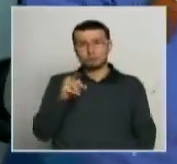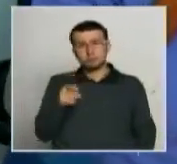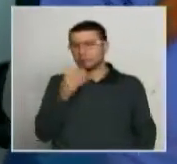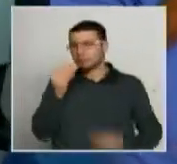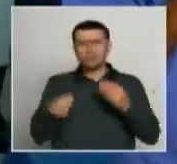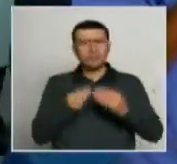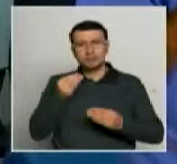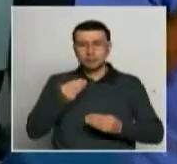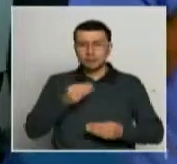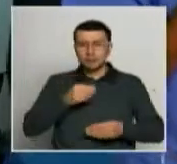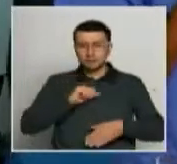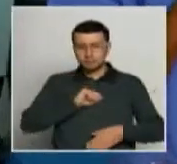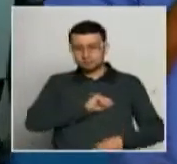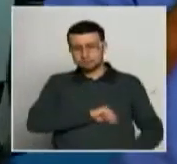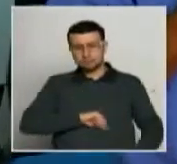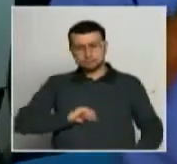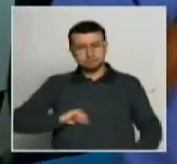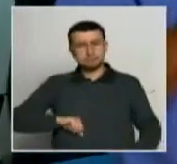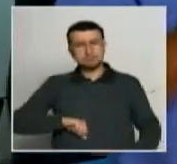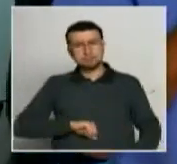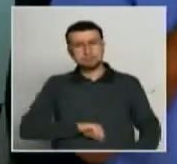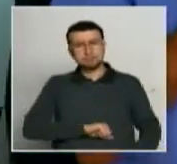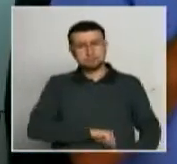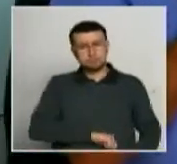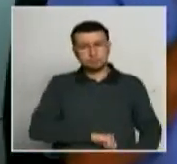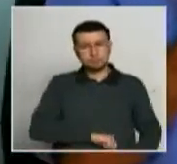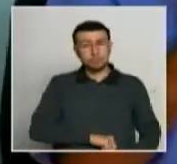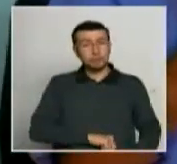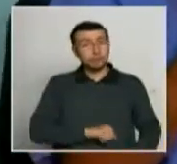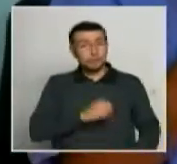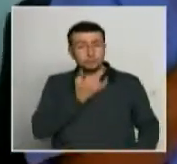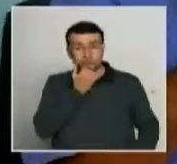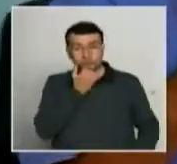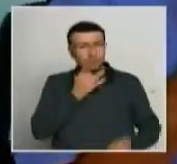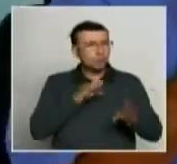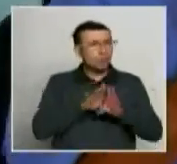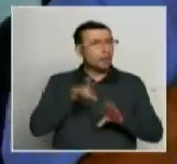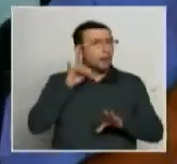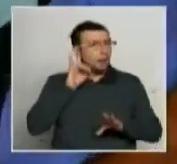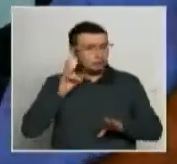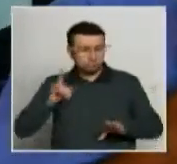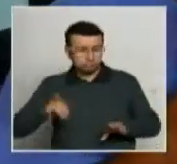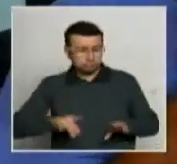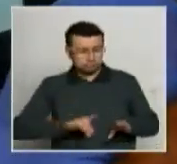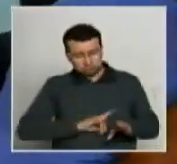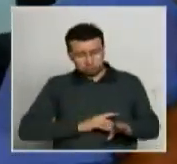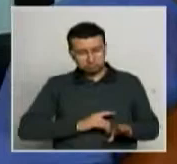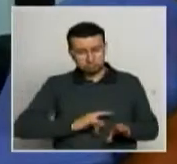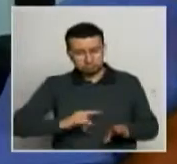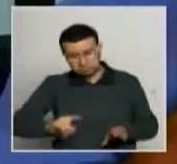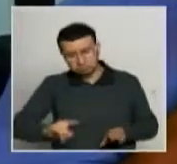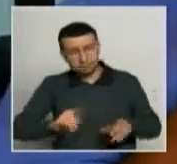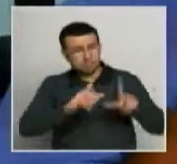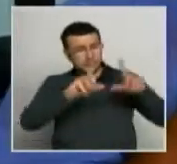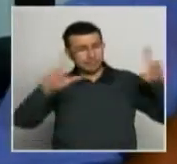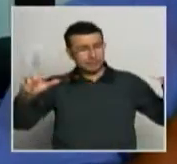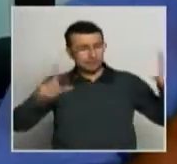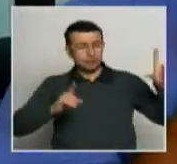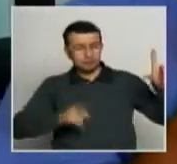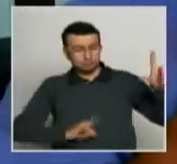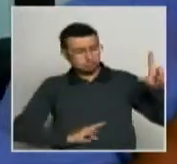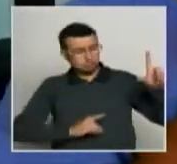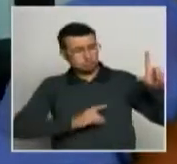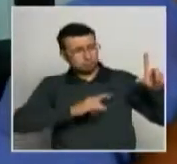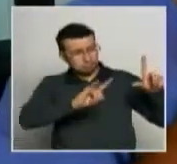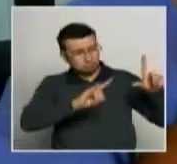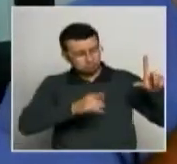ecografía, como su nombre lo indica, es a base de ecos. Los ecos son ondas sonoras que viajan, chocan contra el tejido, se